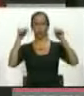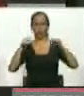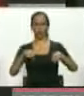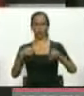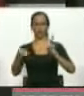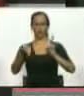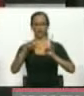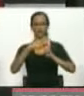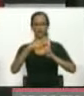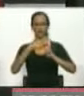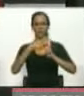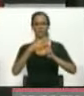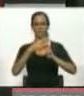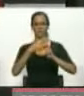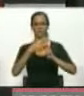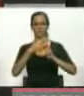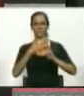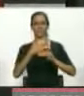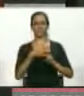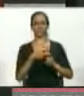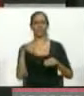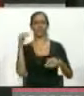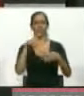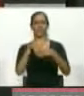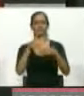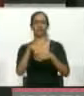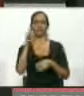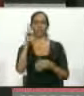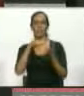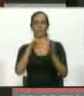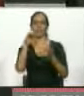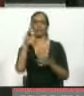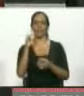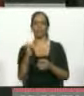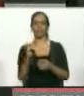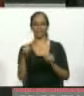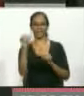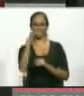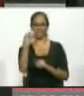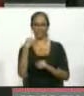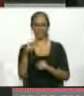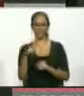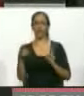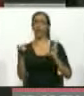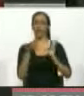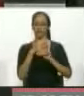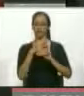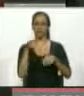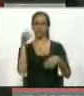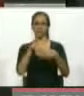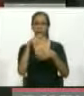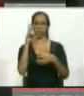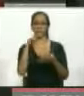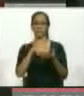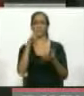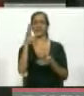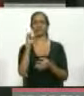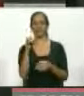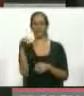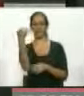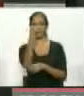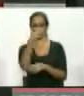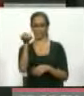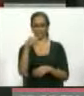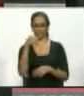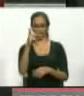etiqueta elecciones 2020 en z cajas tap elecciones 2020